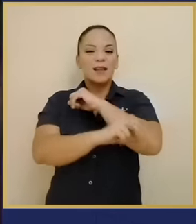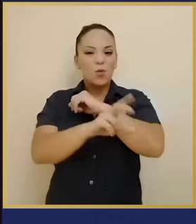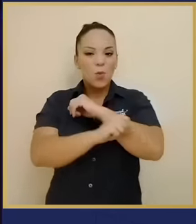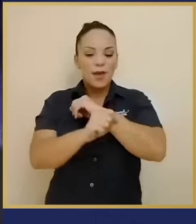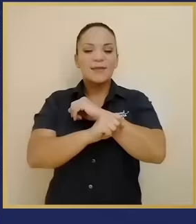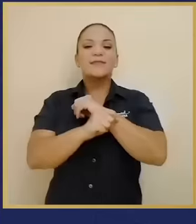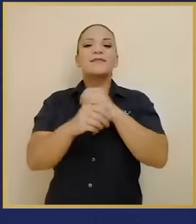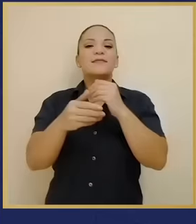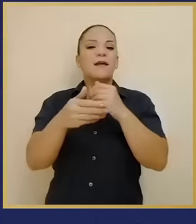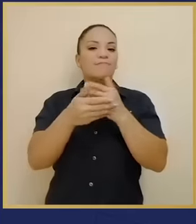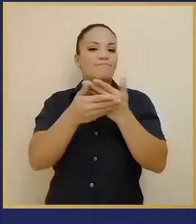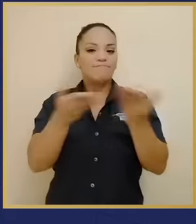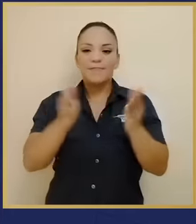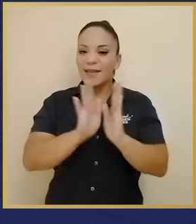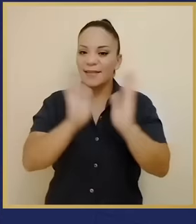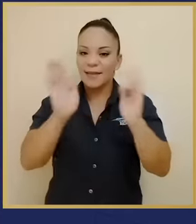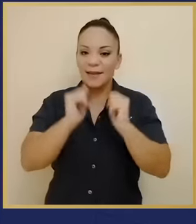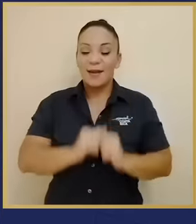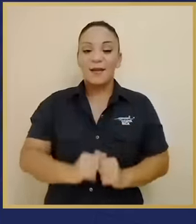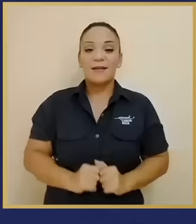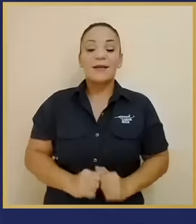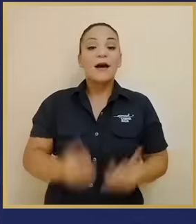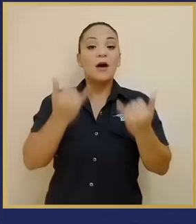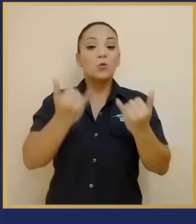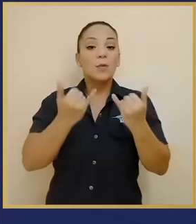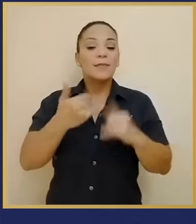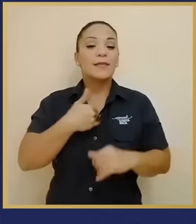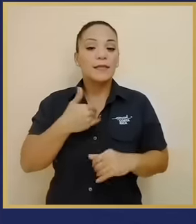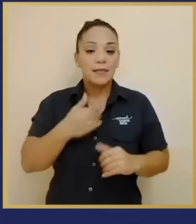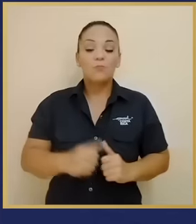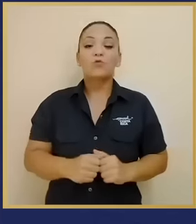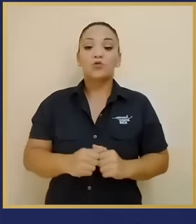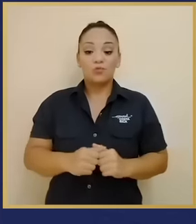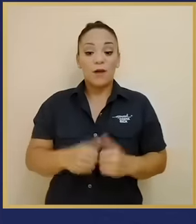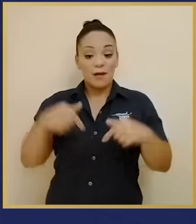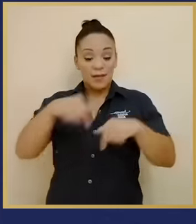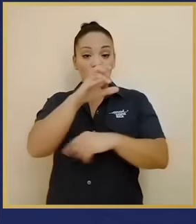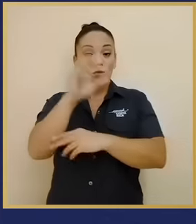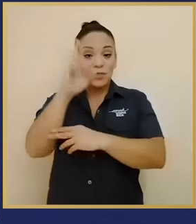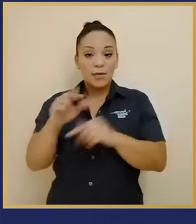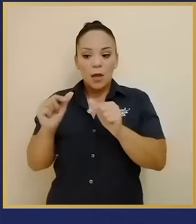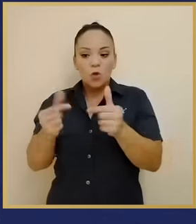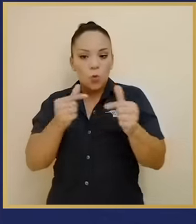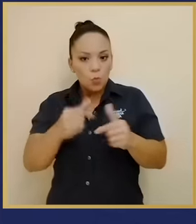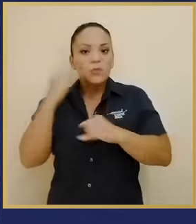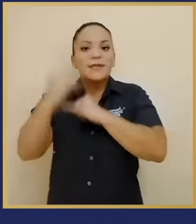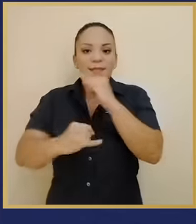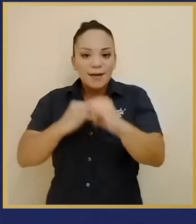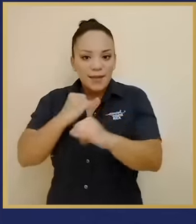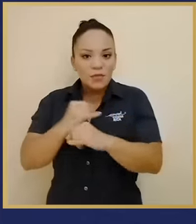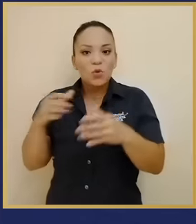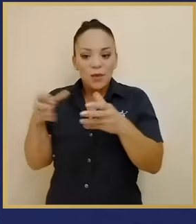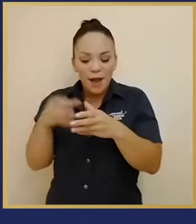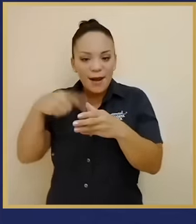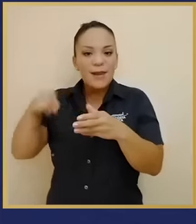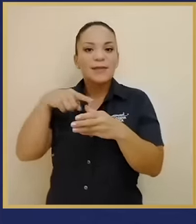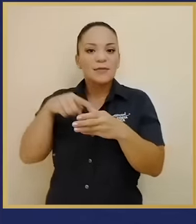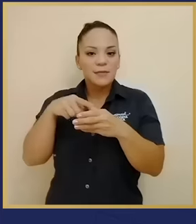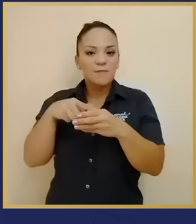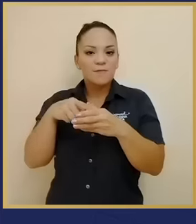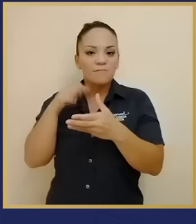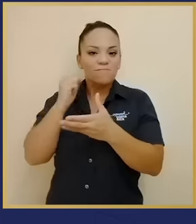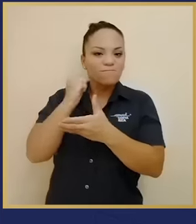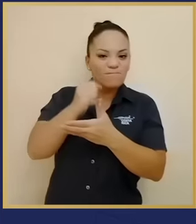difícil detección que ese crimen genera. Hoy día tenemos presencia de cárteles internacionales,